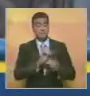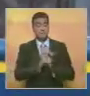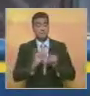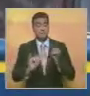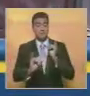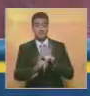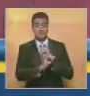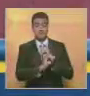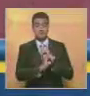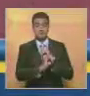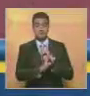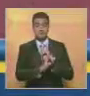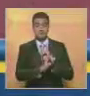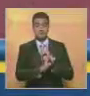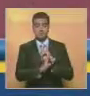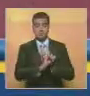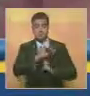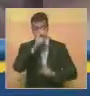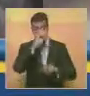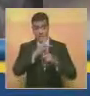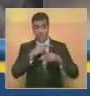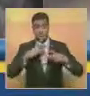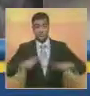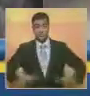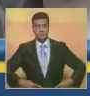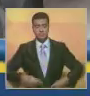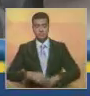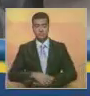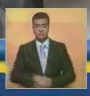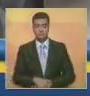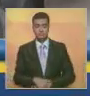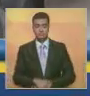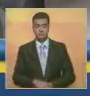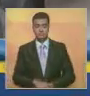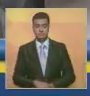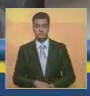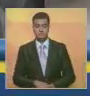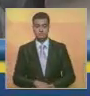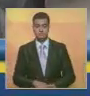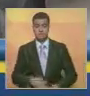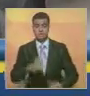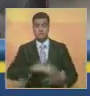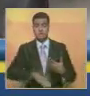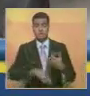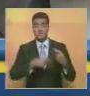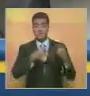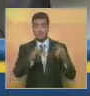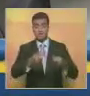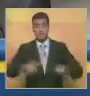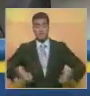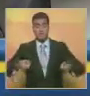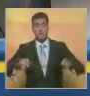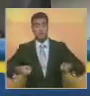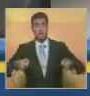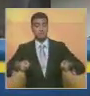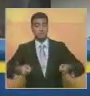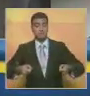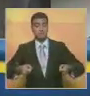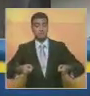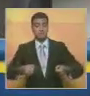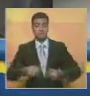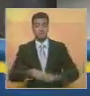de maiquetía con destino a portugal quienes se disponían puede hacer una entrega de una maleta de